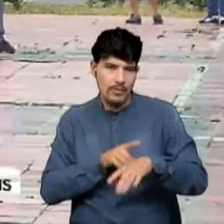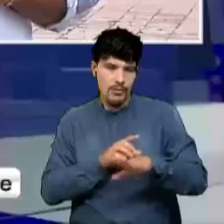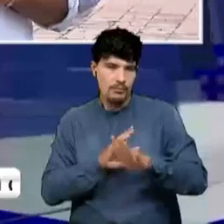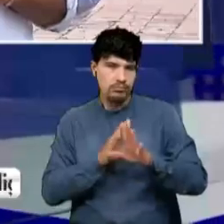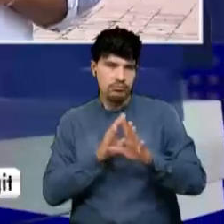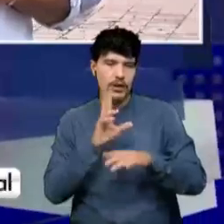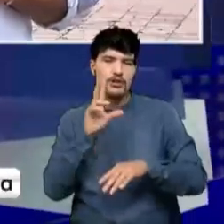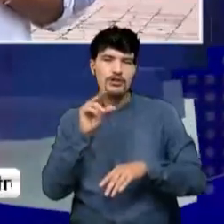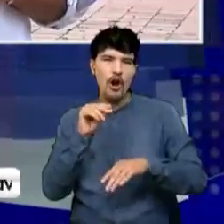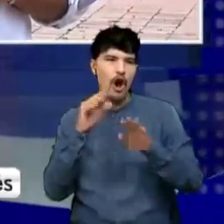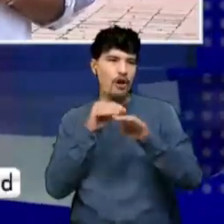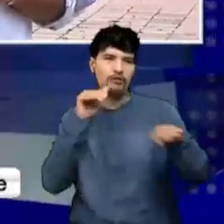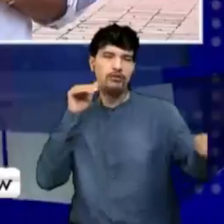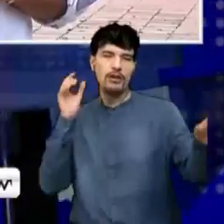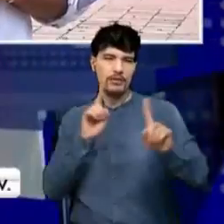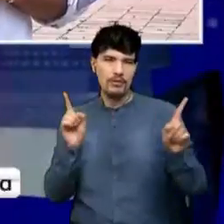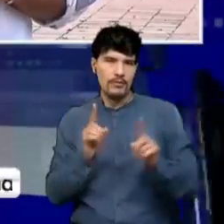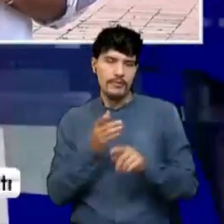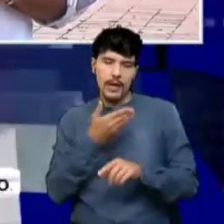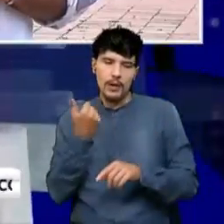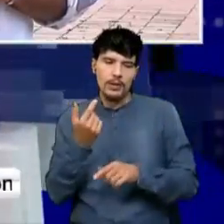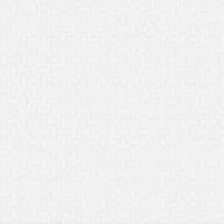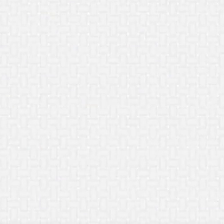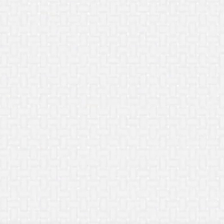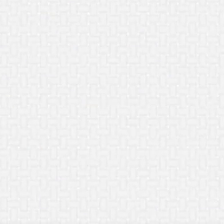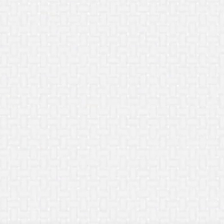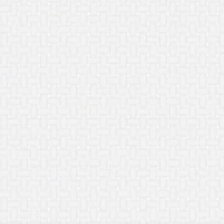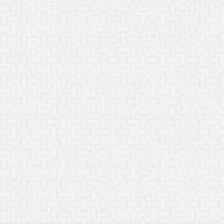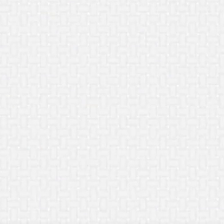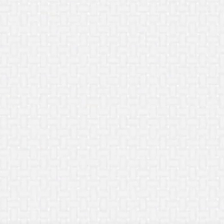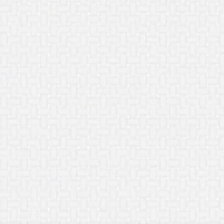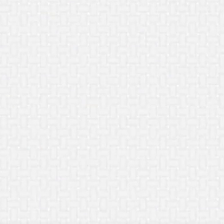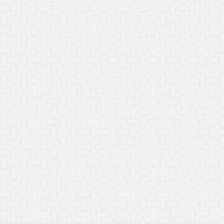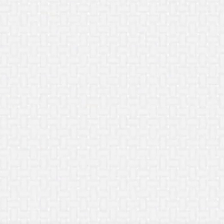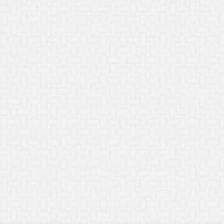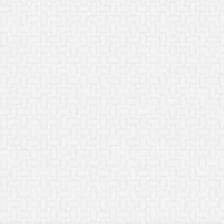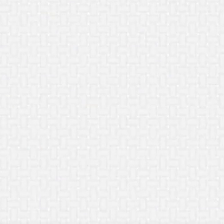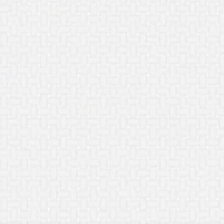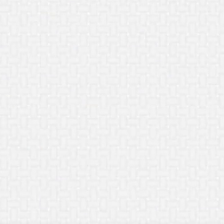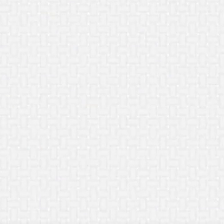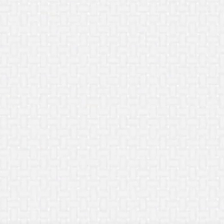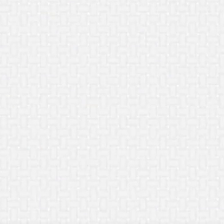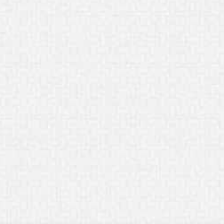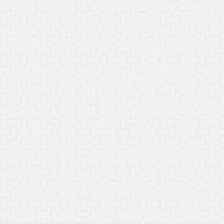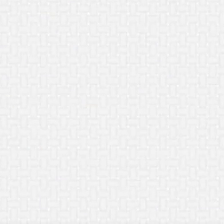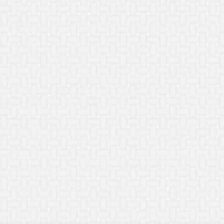información. Sigan ustedes con más Oriente Noticias. Muy buenas tardes. Canaltro.com